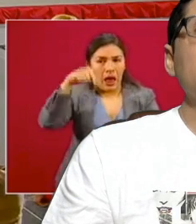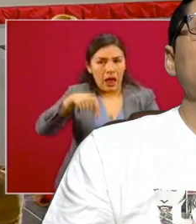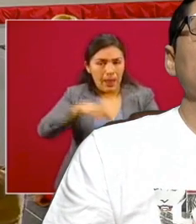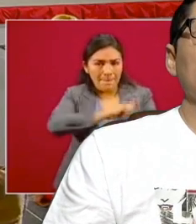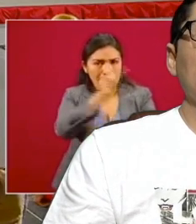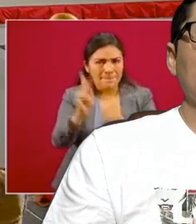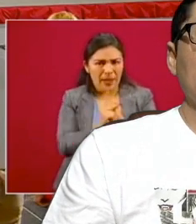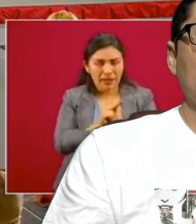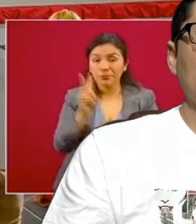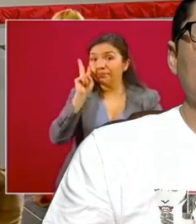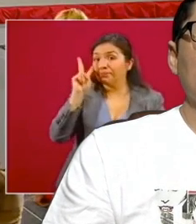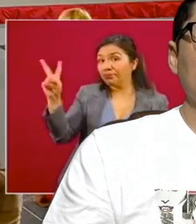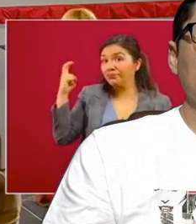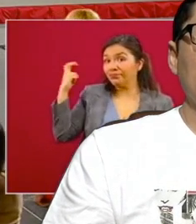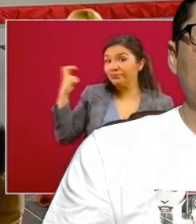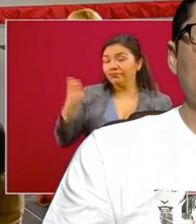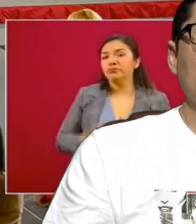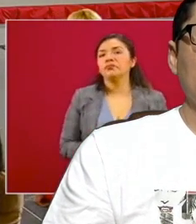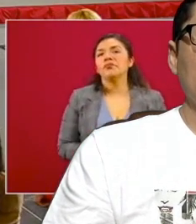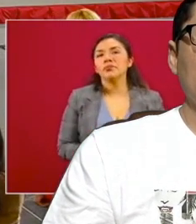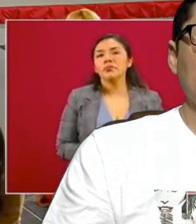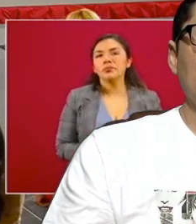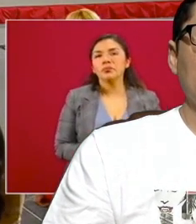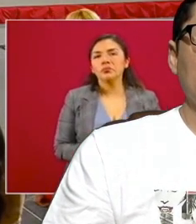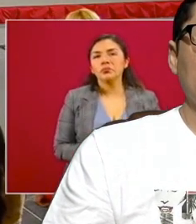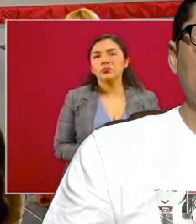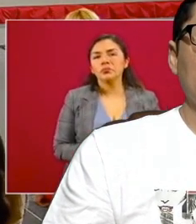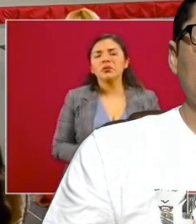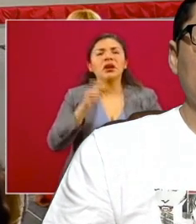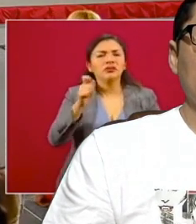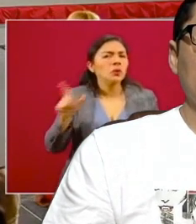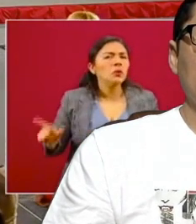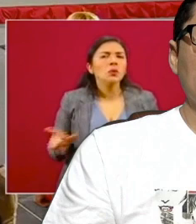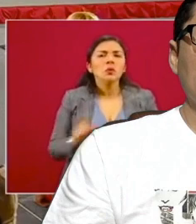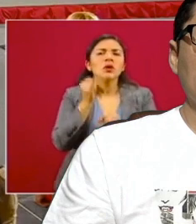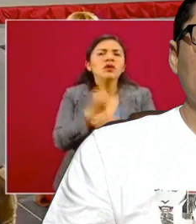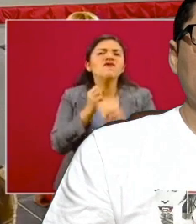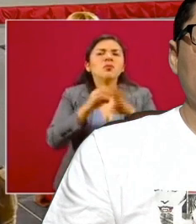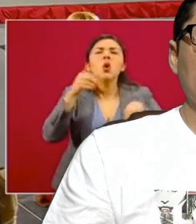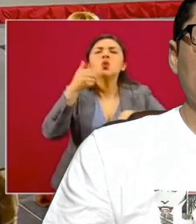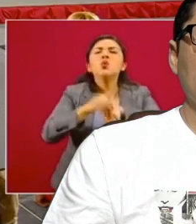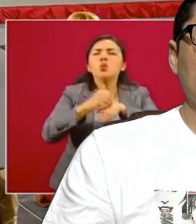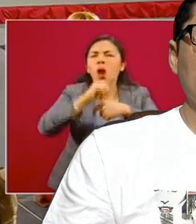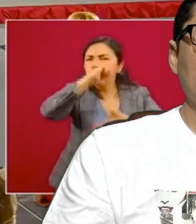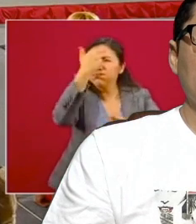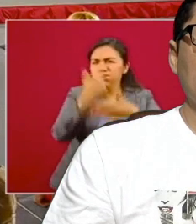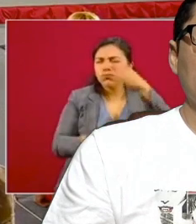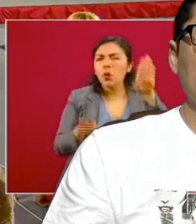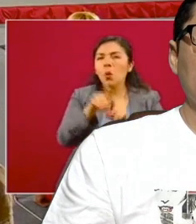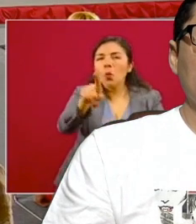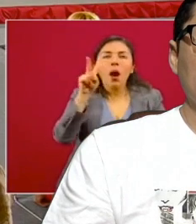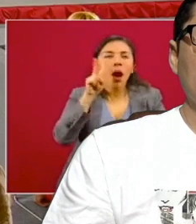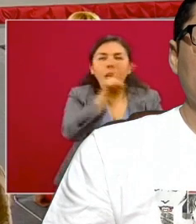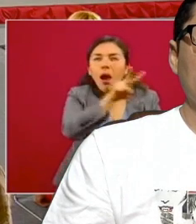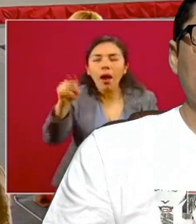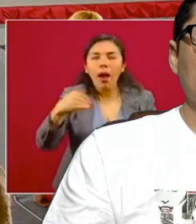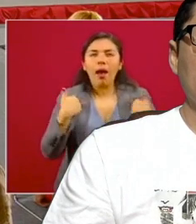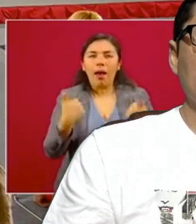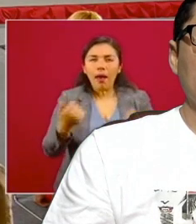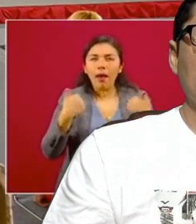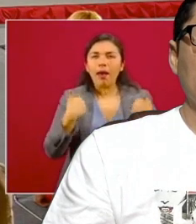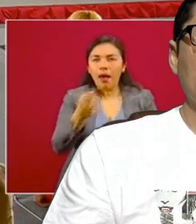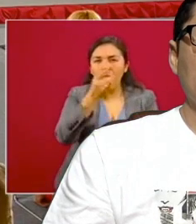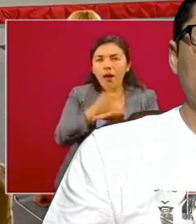país. En esta gráfica sintetizamos la información numérica y, sobre todo, de manera visual, usted puede